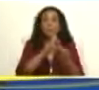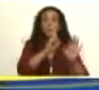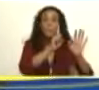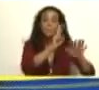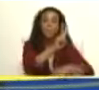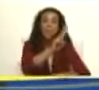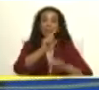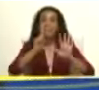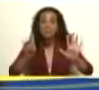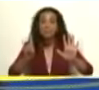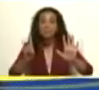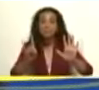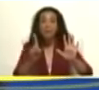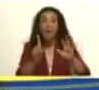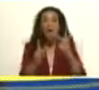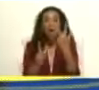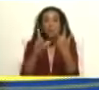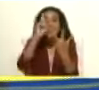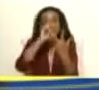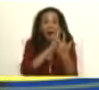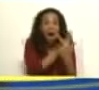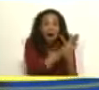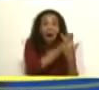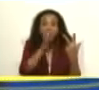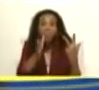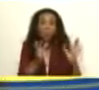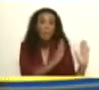2026. Un plan especial